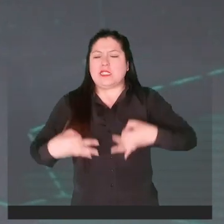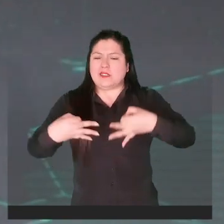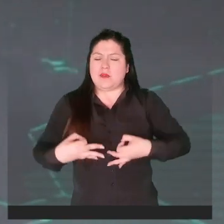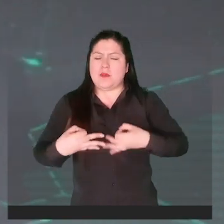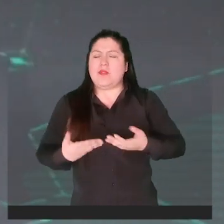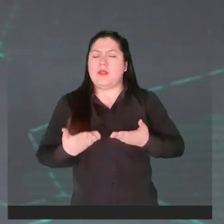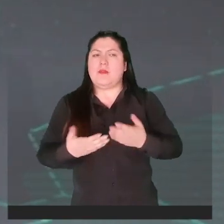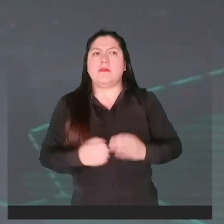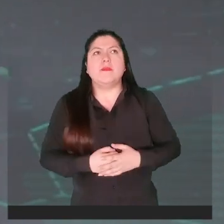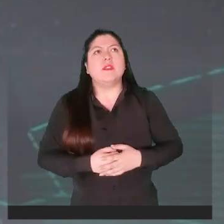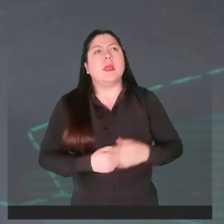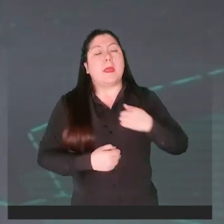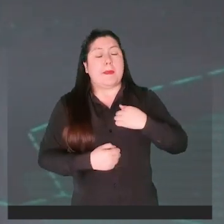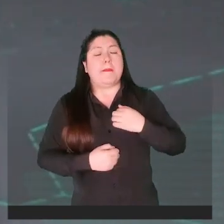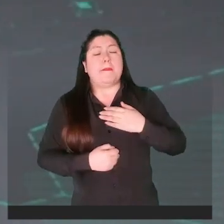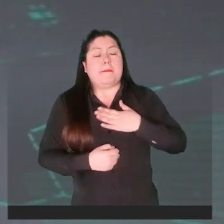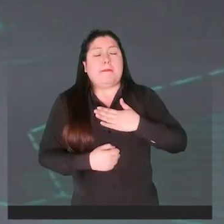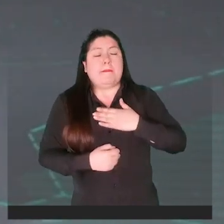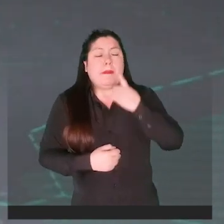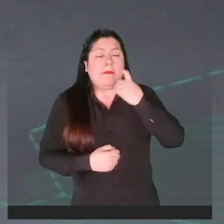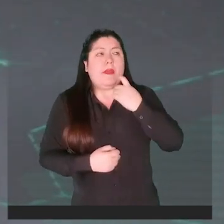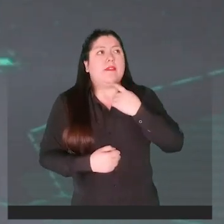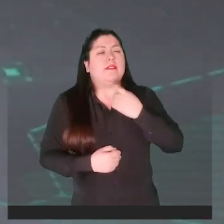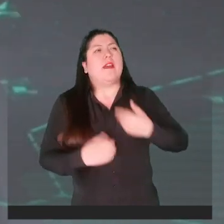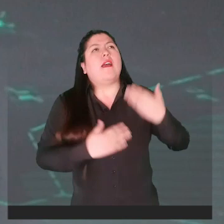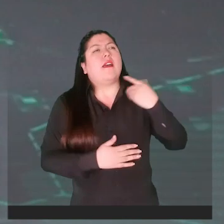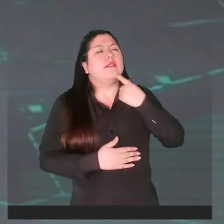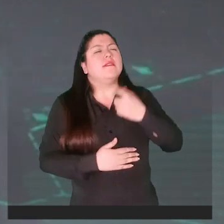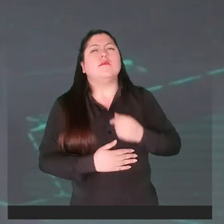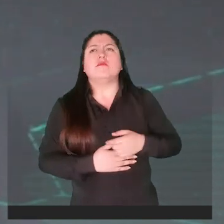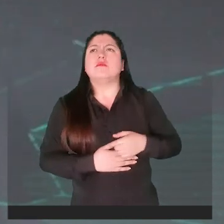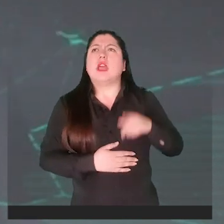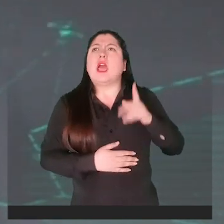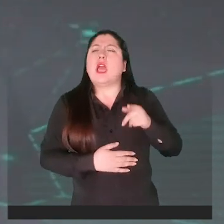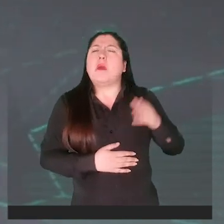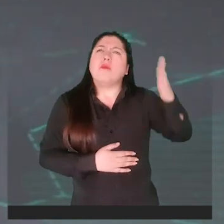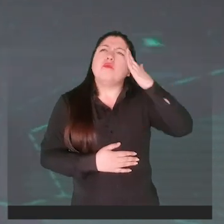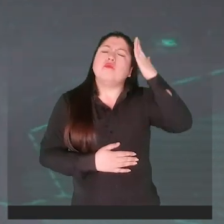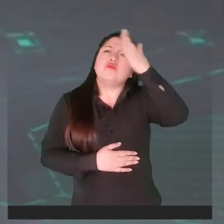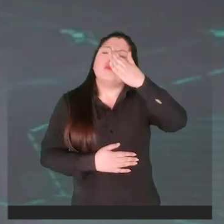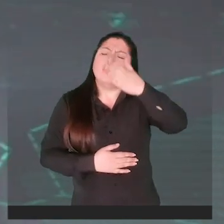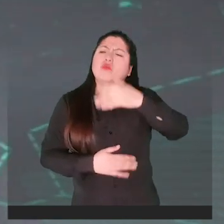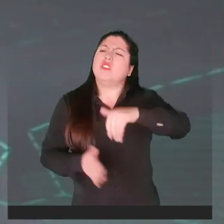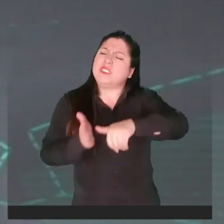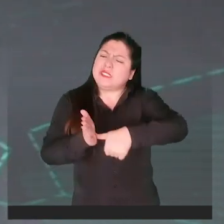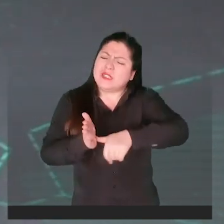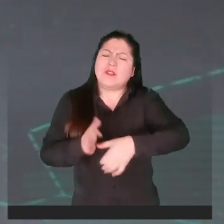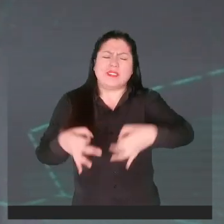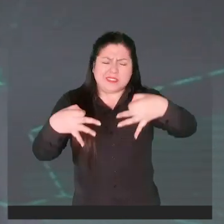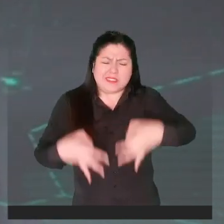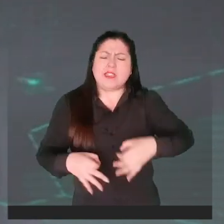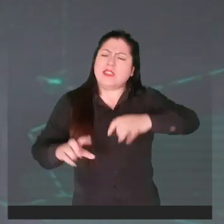barras, y yo recuerdo que mi padre decía, no estamos muy lejos de tener una identificación que